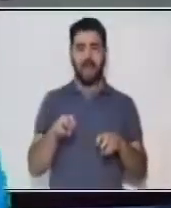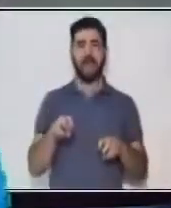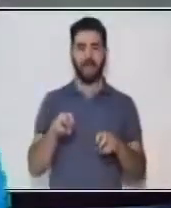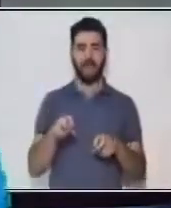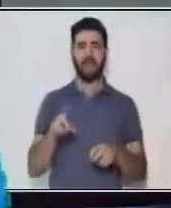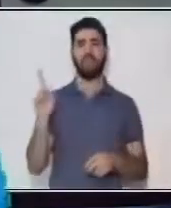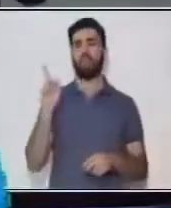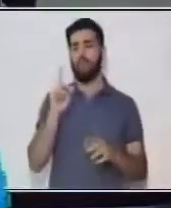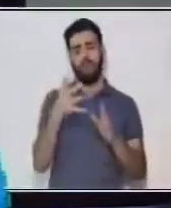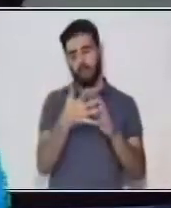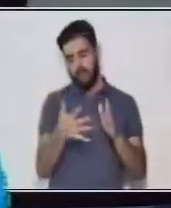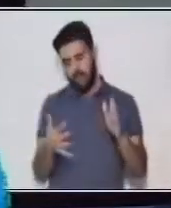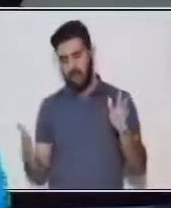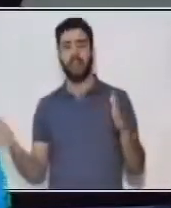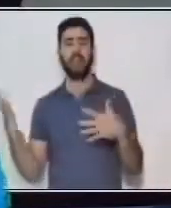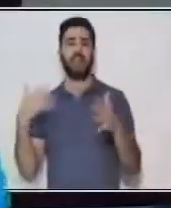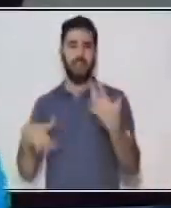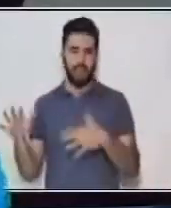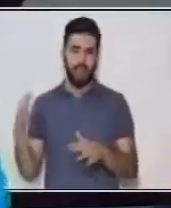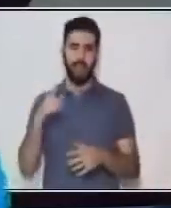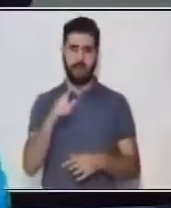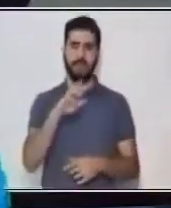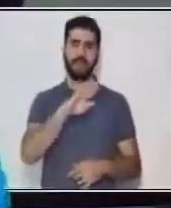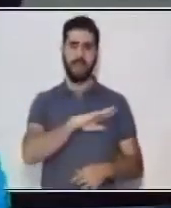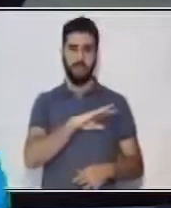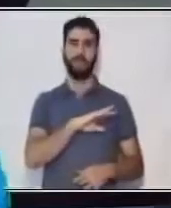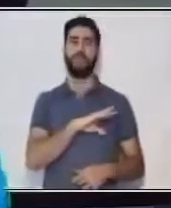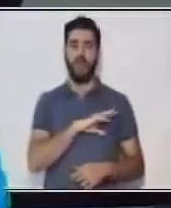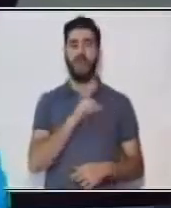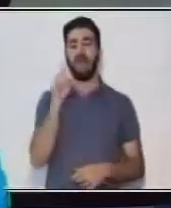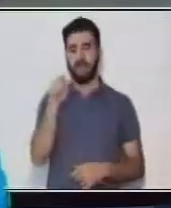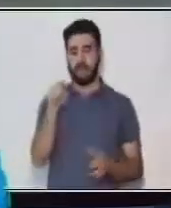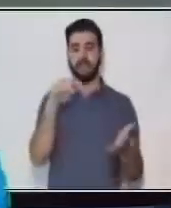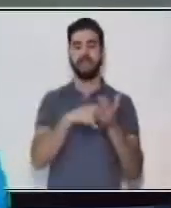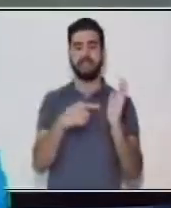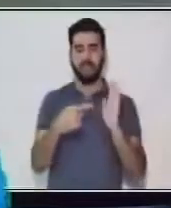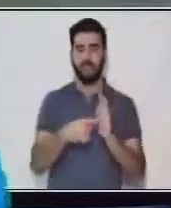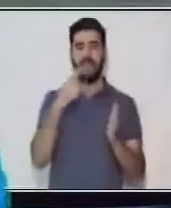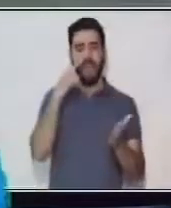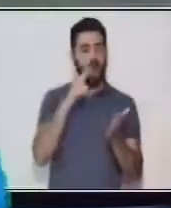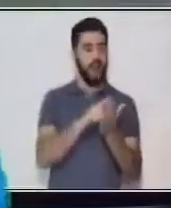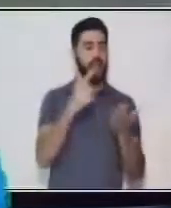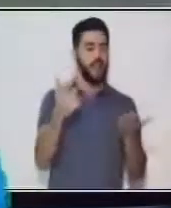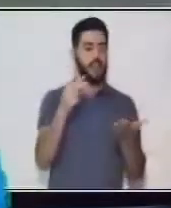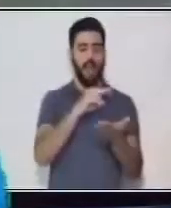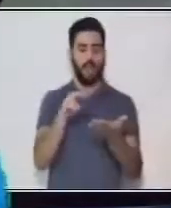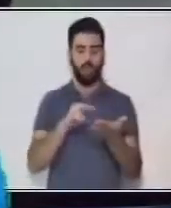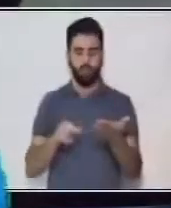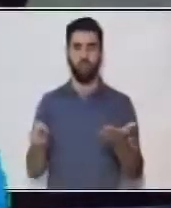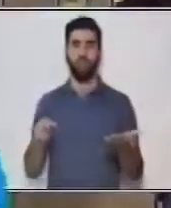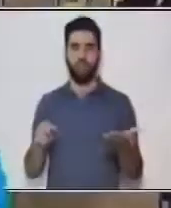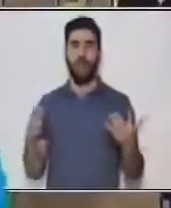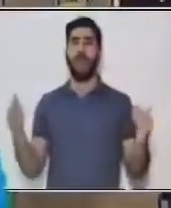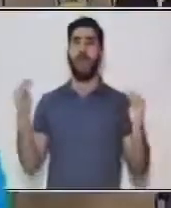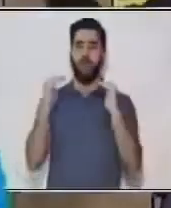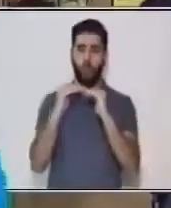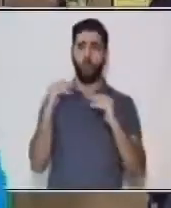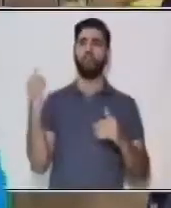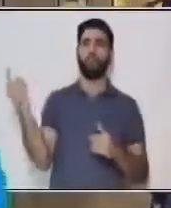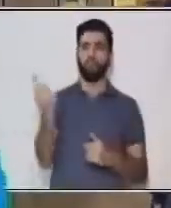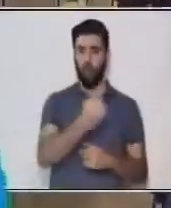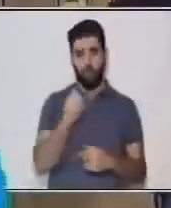Y proseguimos con todo el himno. A eso se le conoce como lectura coral, cuando se hace con